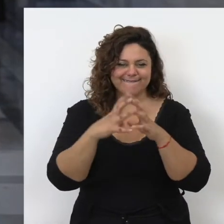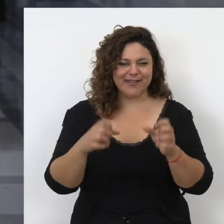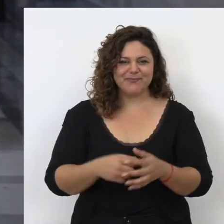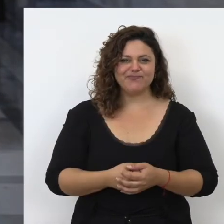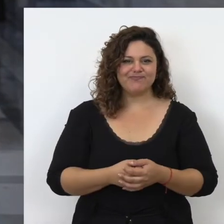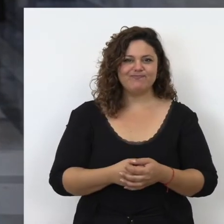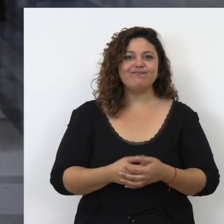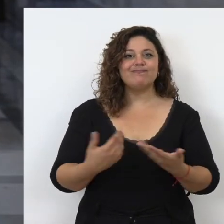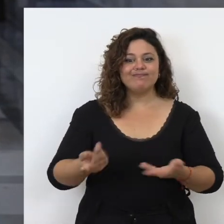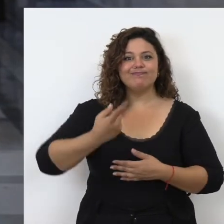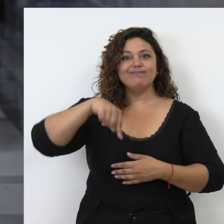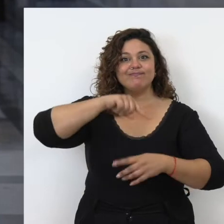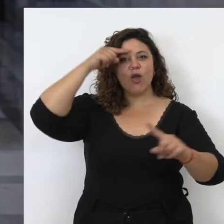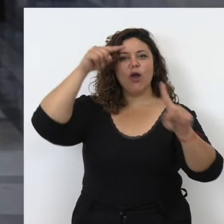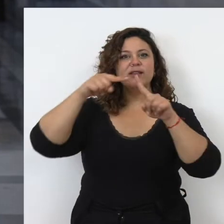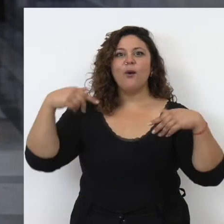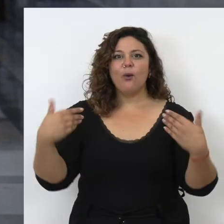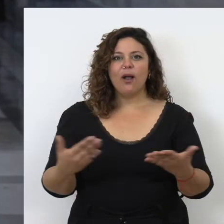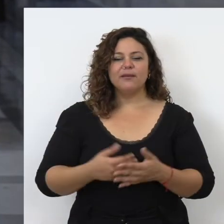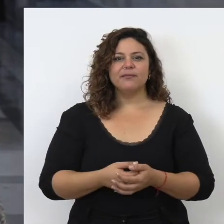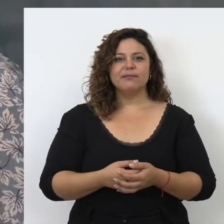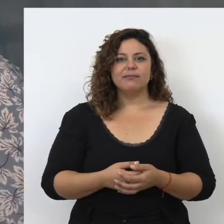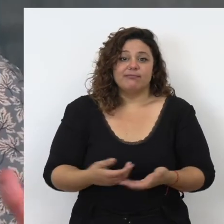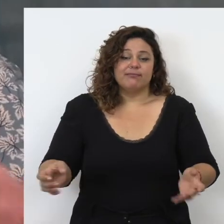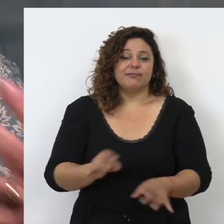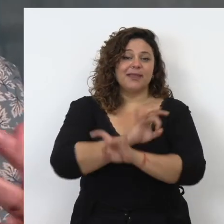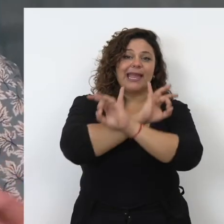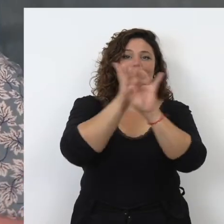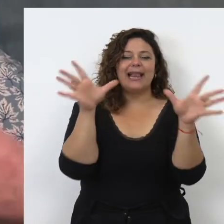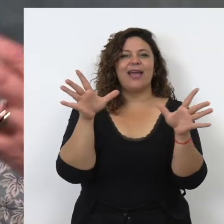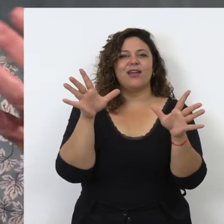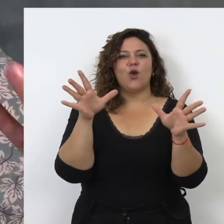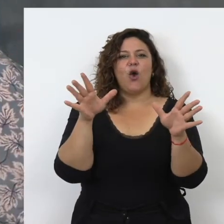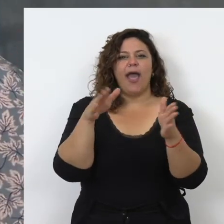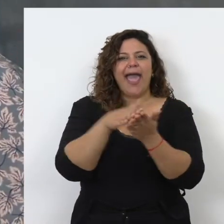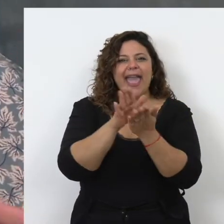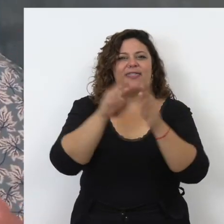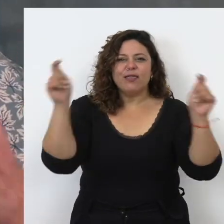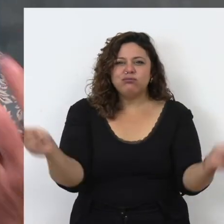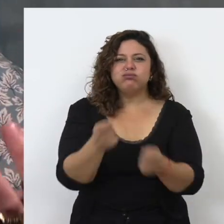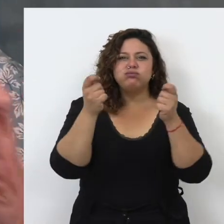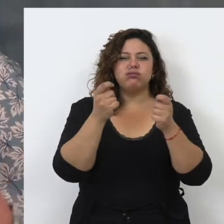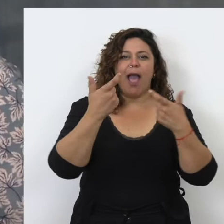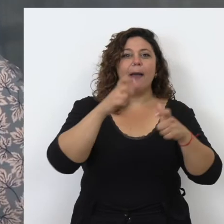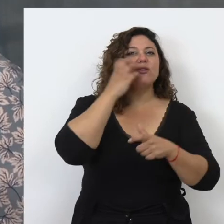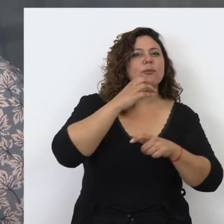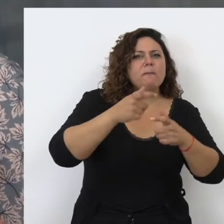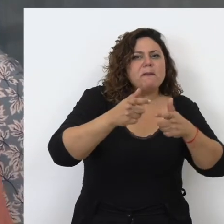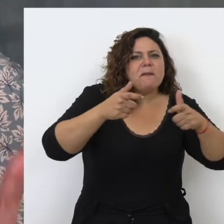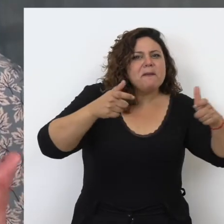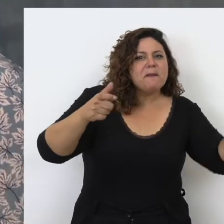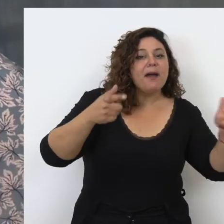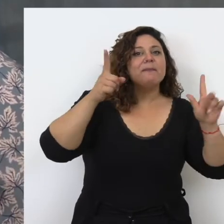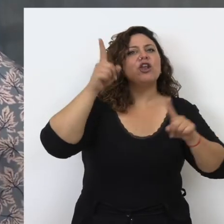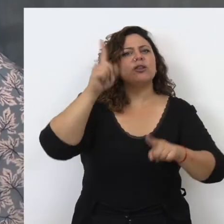entusiasmo. ¿Qué queremos hacer con este proyecto? Queremos, por supuesto, alimentar las ediciones y los trabajos en el mundo hebreo, pero